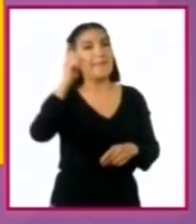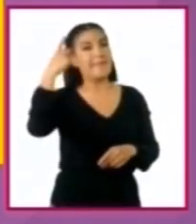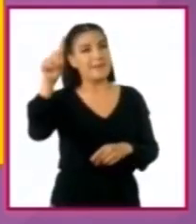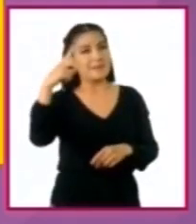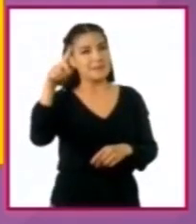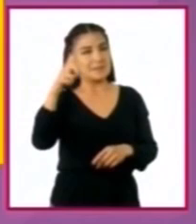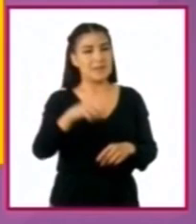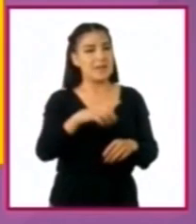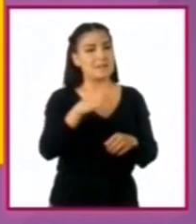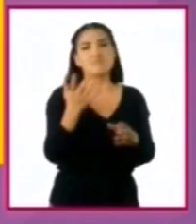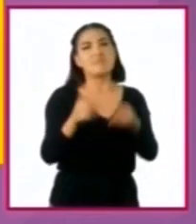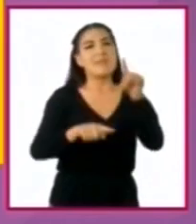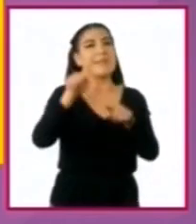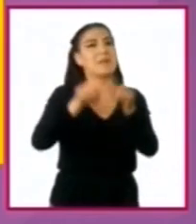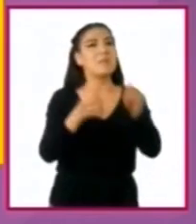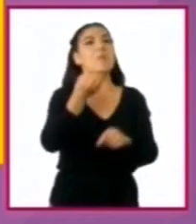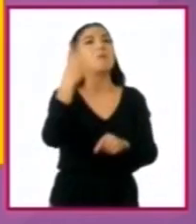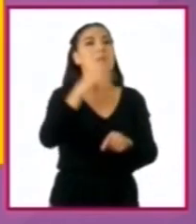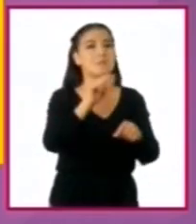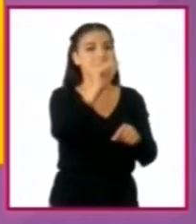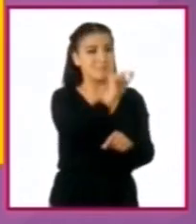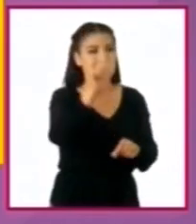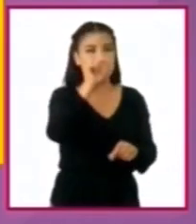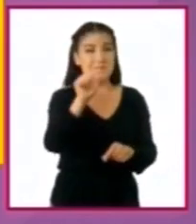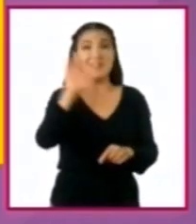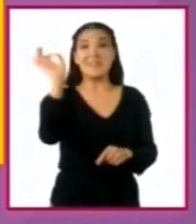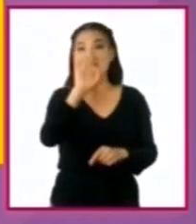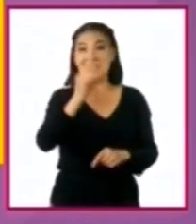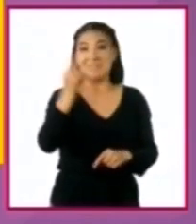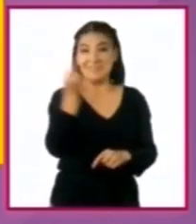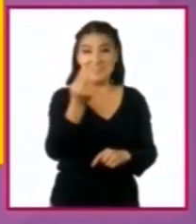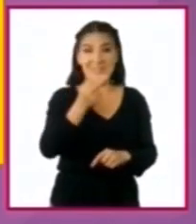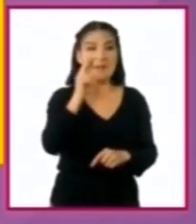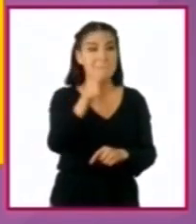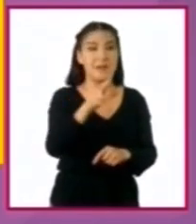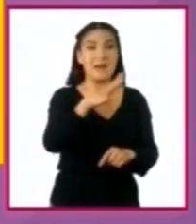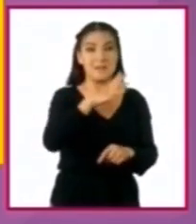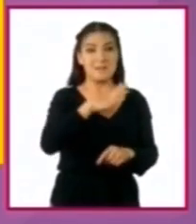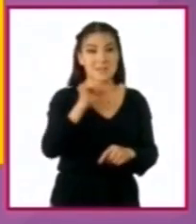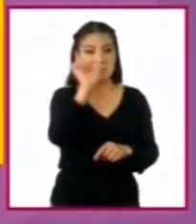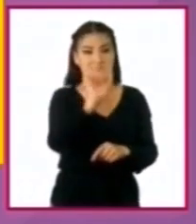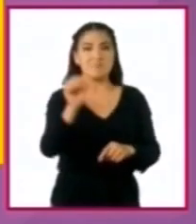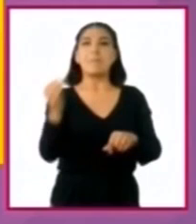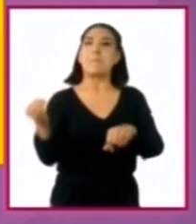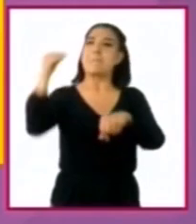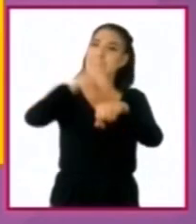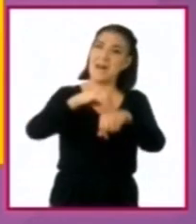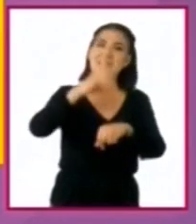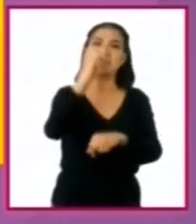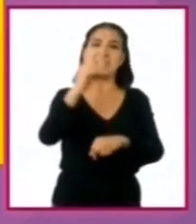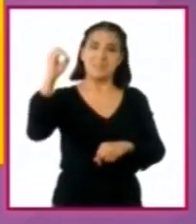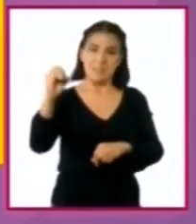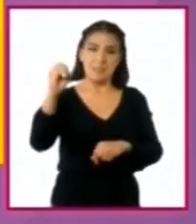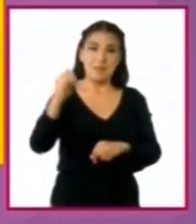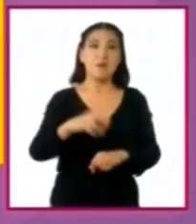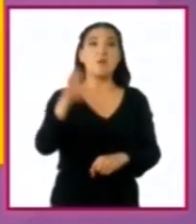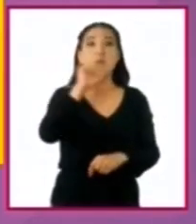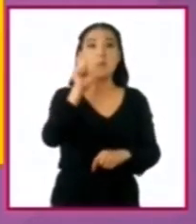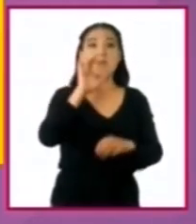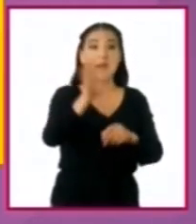Tantos lugares como cifras tenga el divisor. Si es necesario en el dividendo se agregan ceros. Después se resuelve la